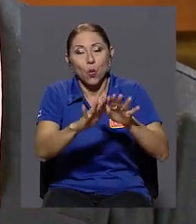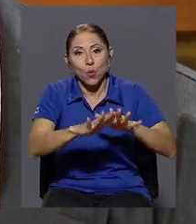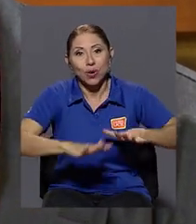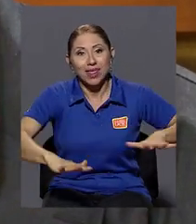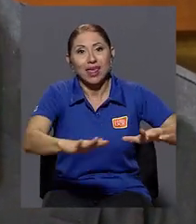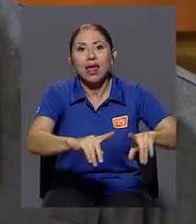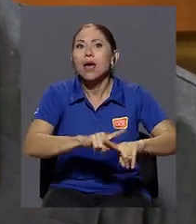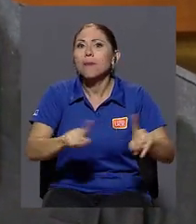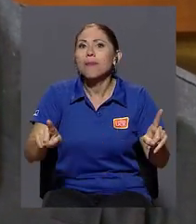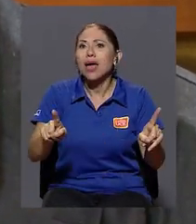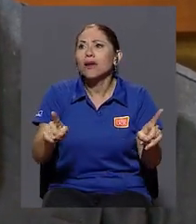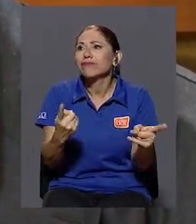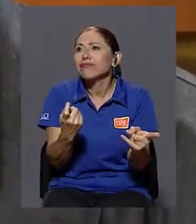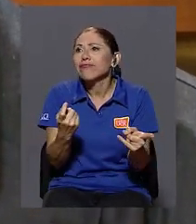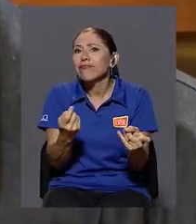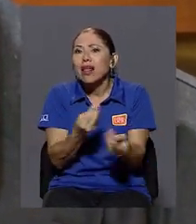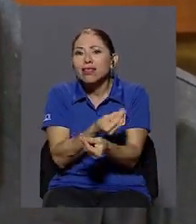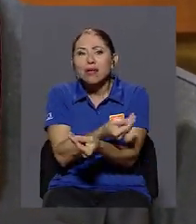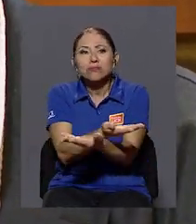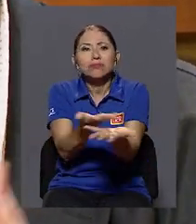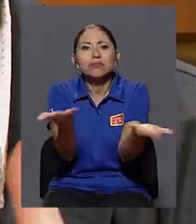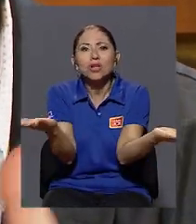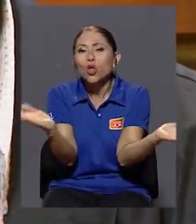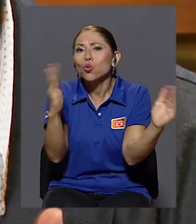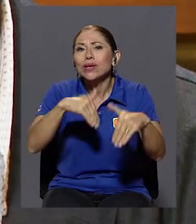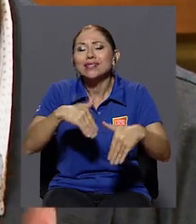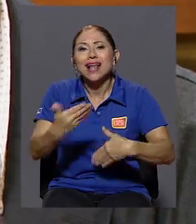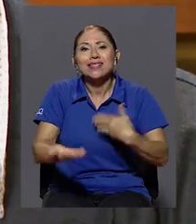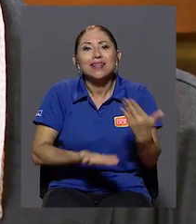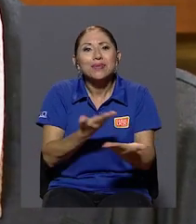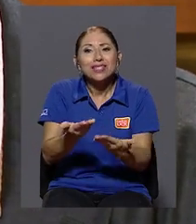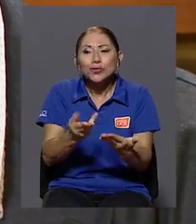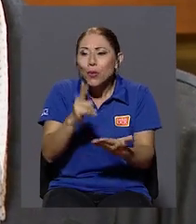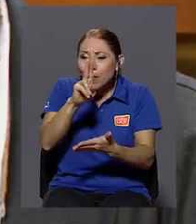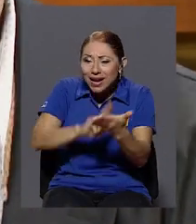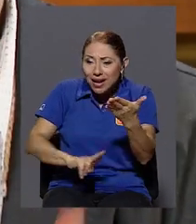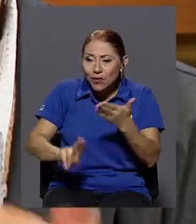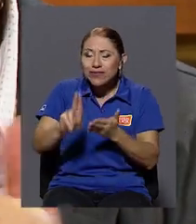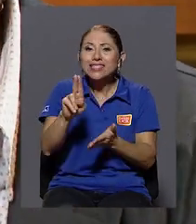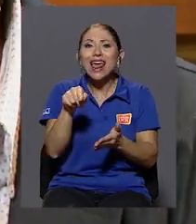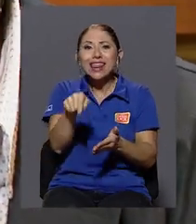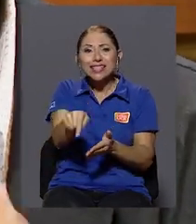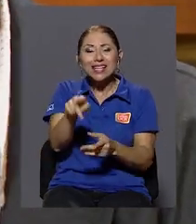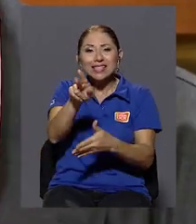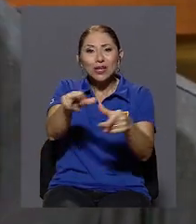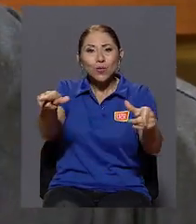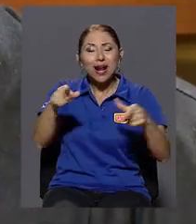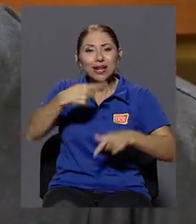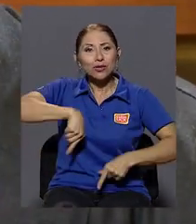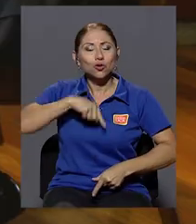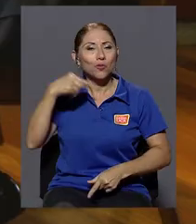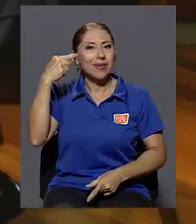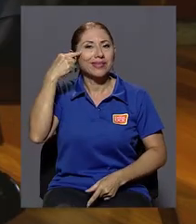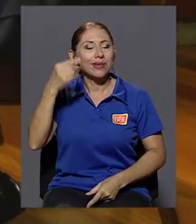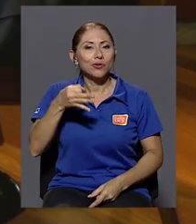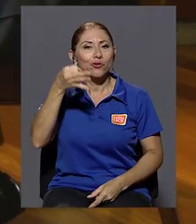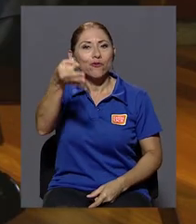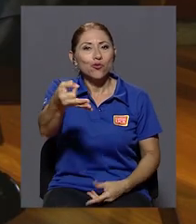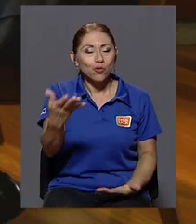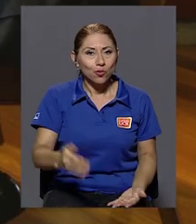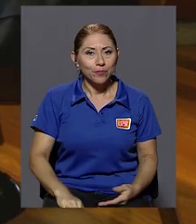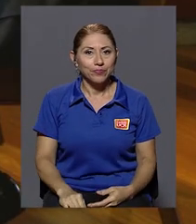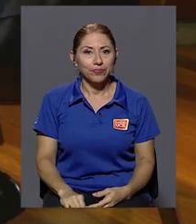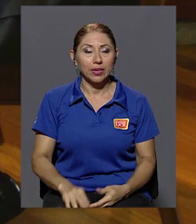pero no está al servicio de construir y volver a hacer de la universidad el lugar a donde pensemos nuestro